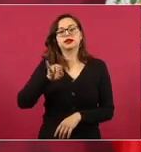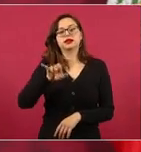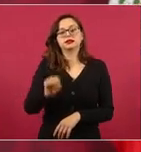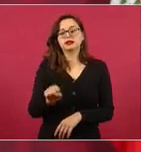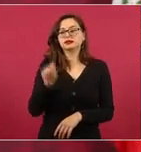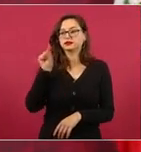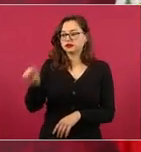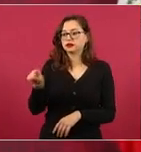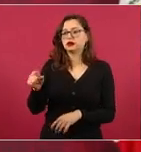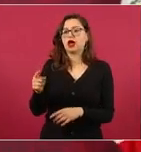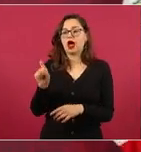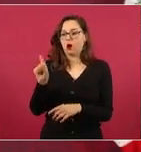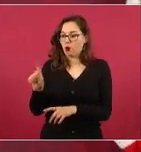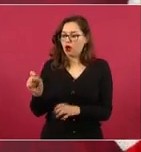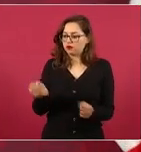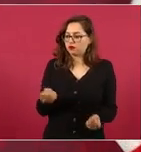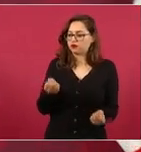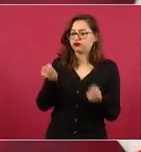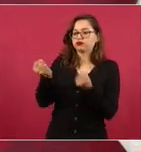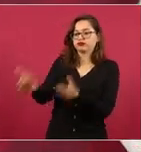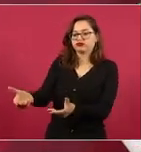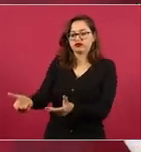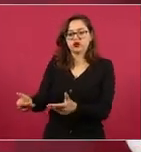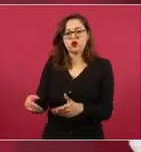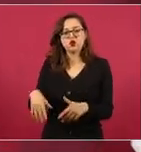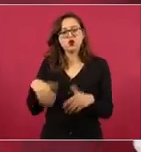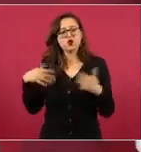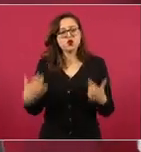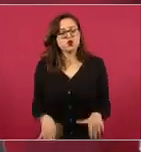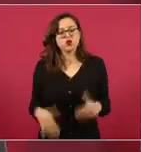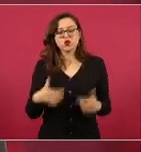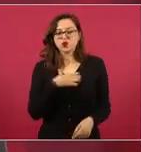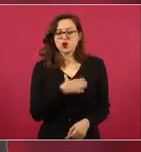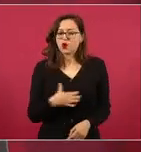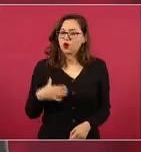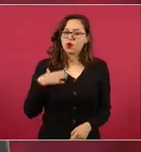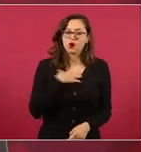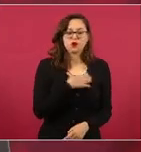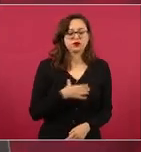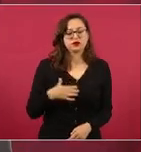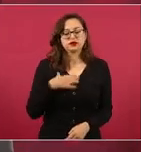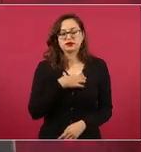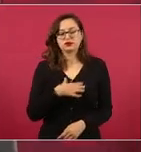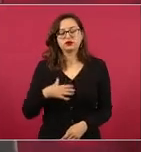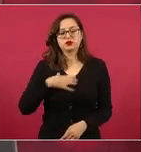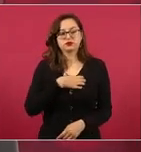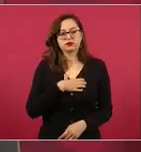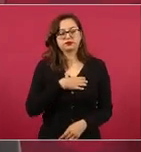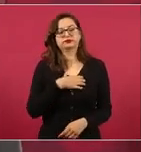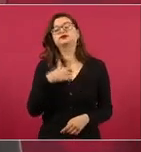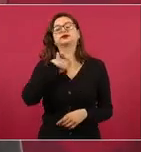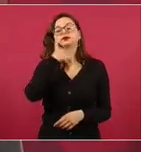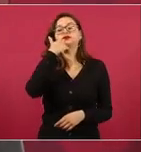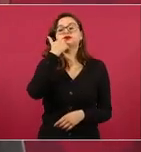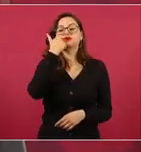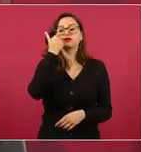Yo quiero, lo he dicho y lo voy a cumplir, dejar más